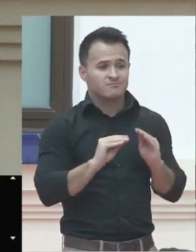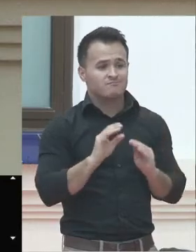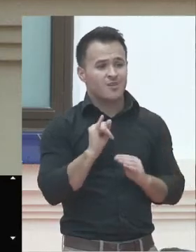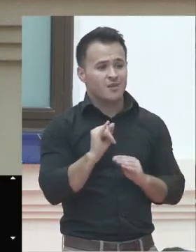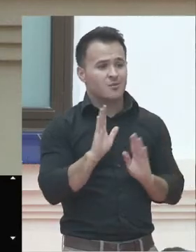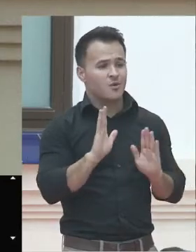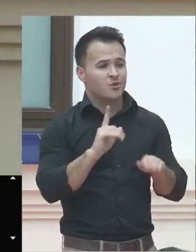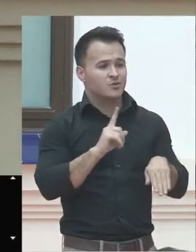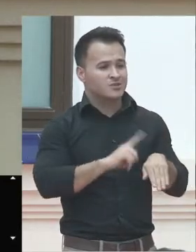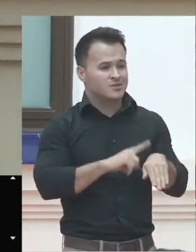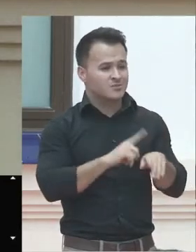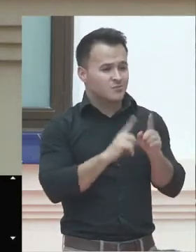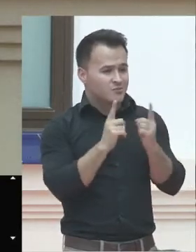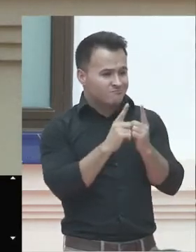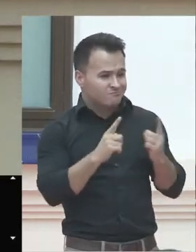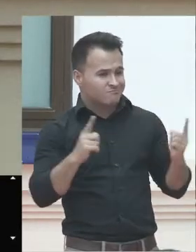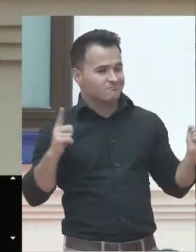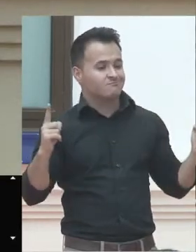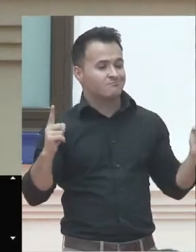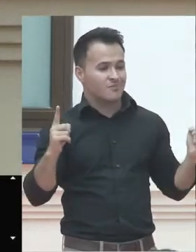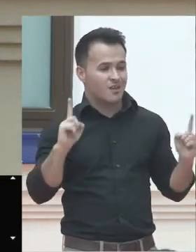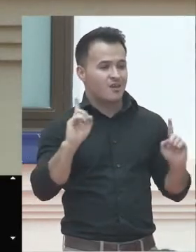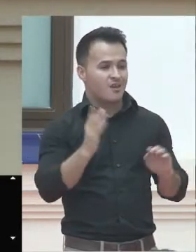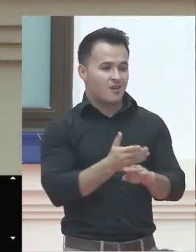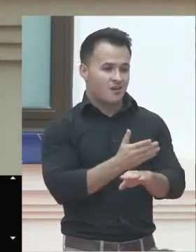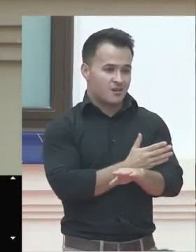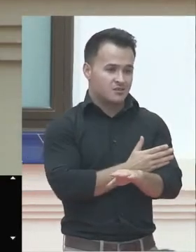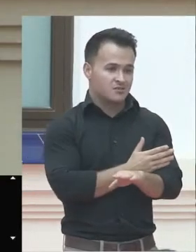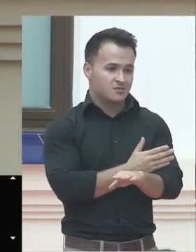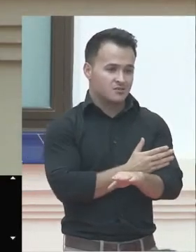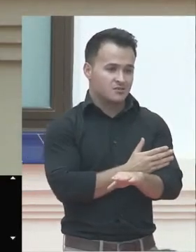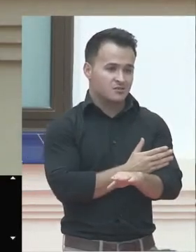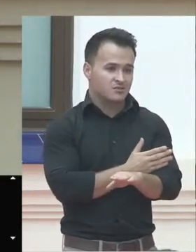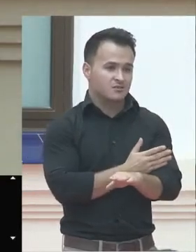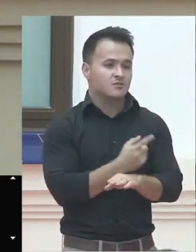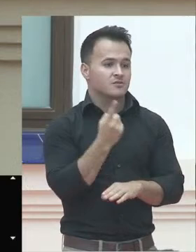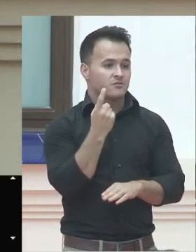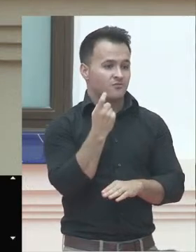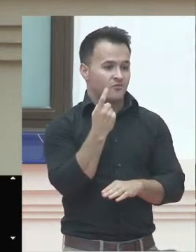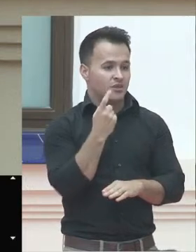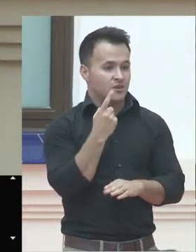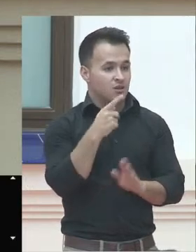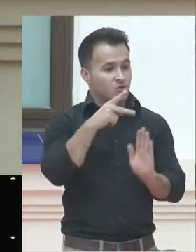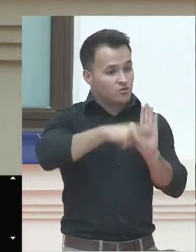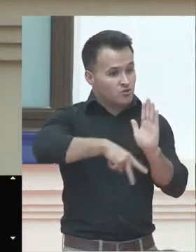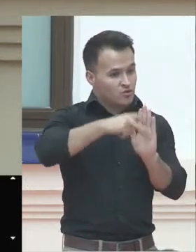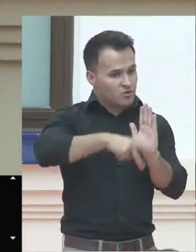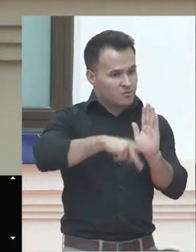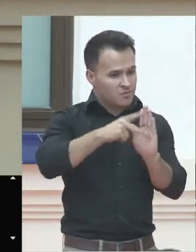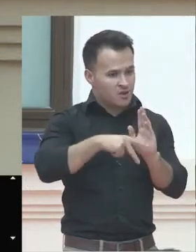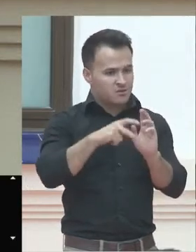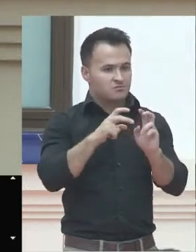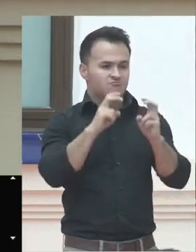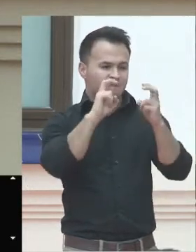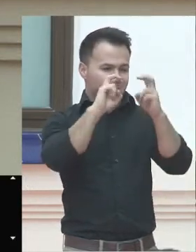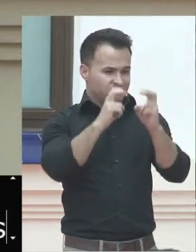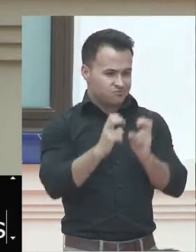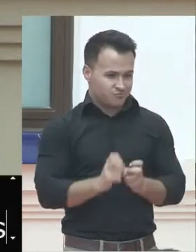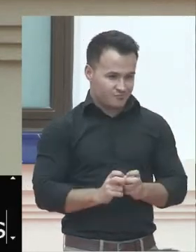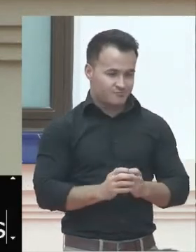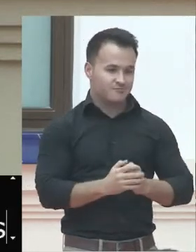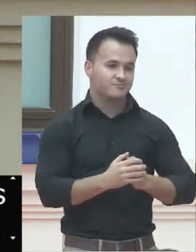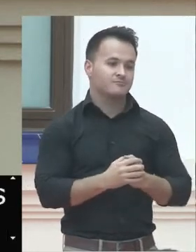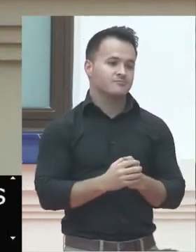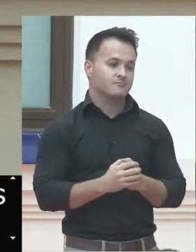qué? Porque antes hay que modificar los aspectos regulatorios. Para eso nos valemos de